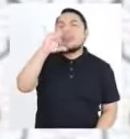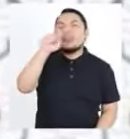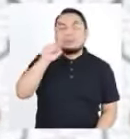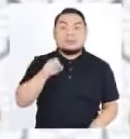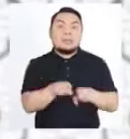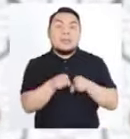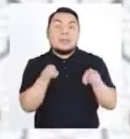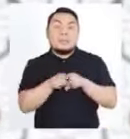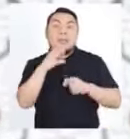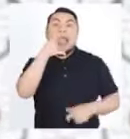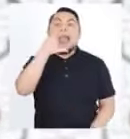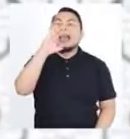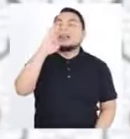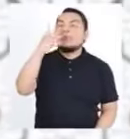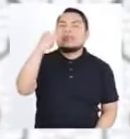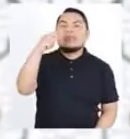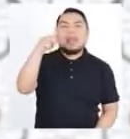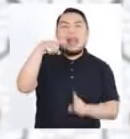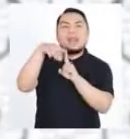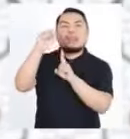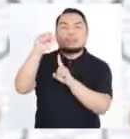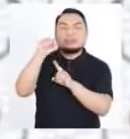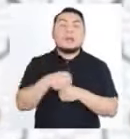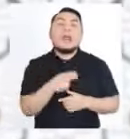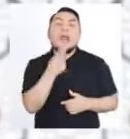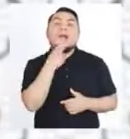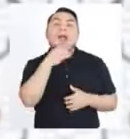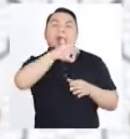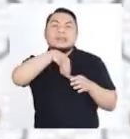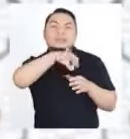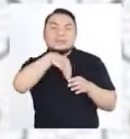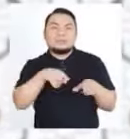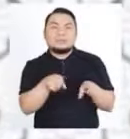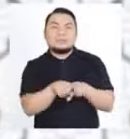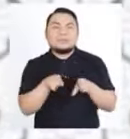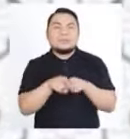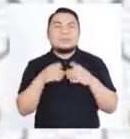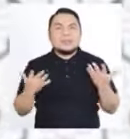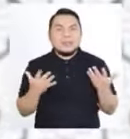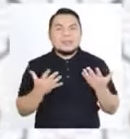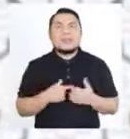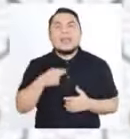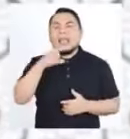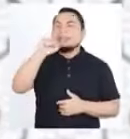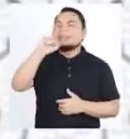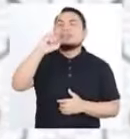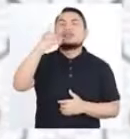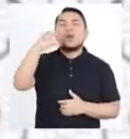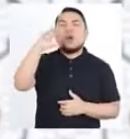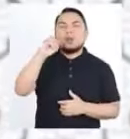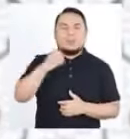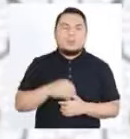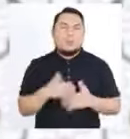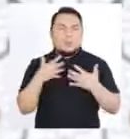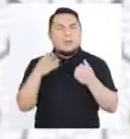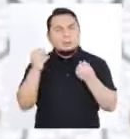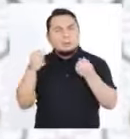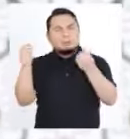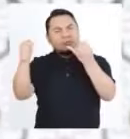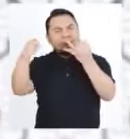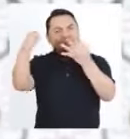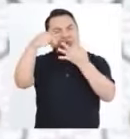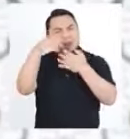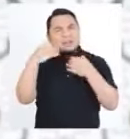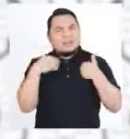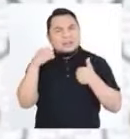lípidos, carbohidratos o hidratos de carbono, azúcares, fibra dietética y sodio. ¿Cuántos